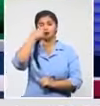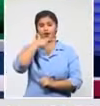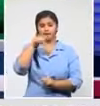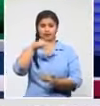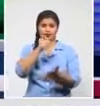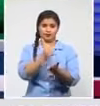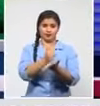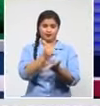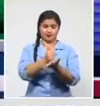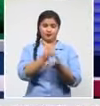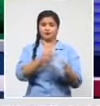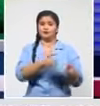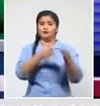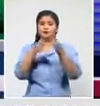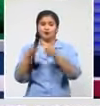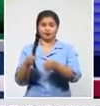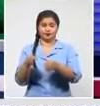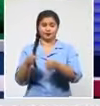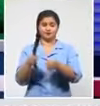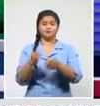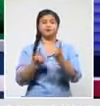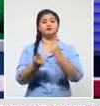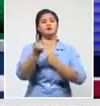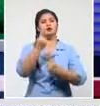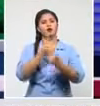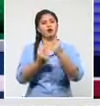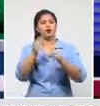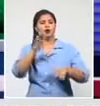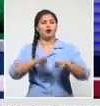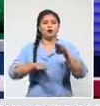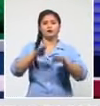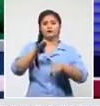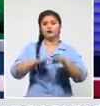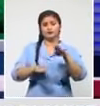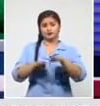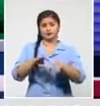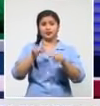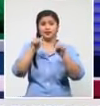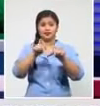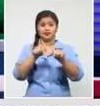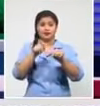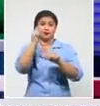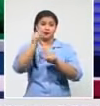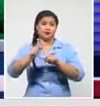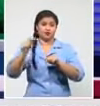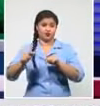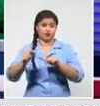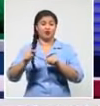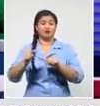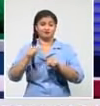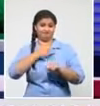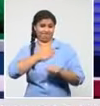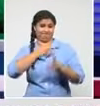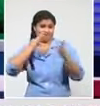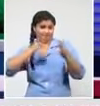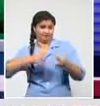Fíjense, en algunas ocasiones de estos casos que son autóctonos,